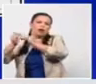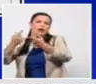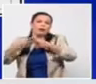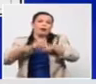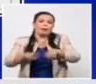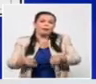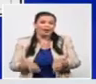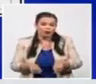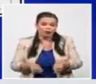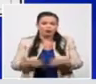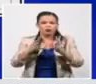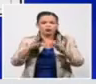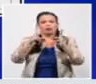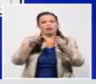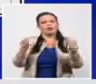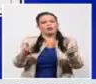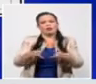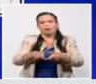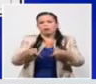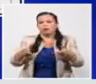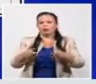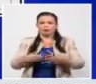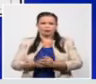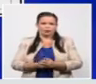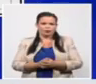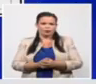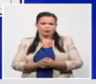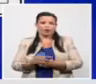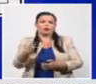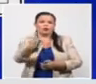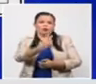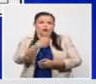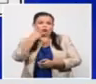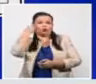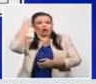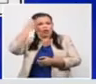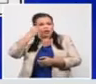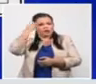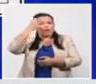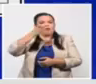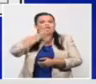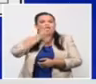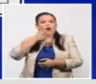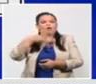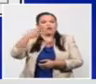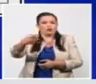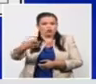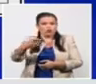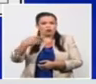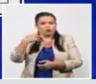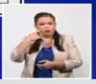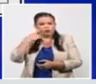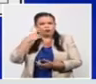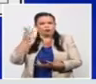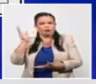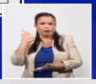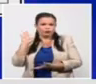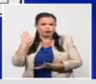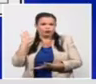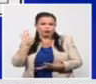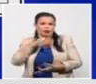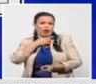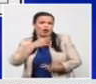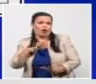elevada. Y si analizamos, y es lo próximo, lo que puede suceder si no se adoptan las